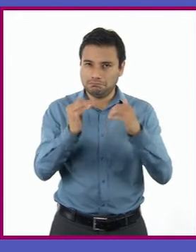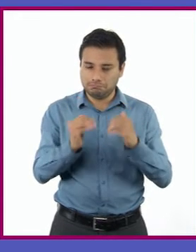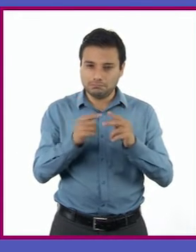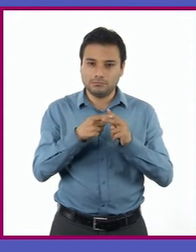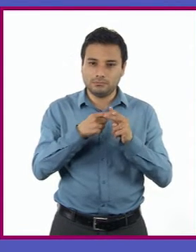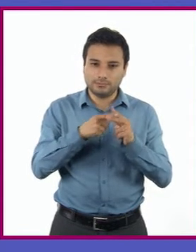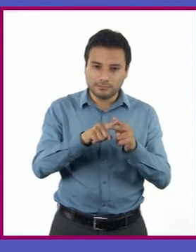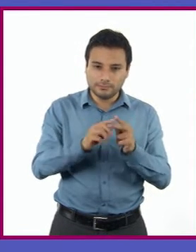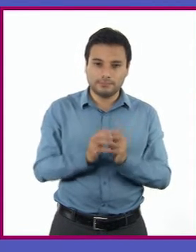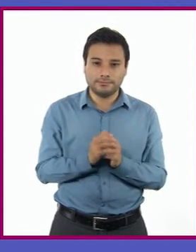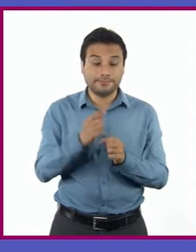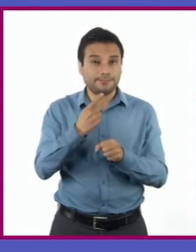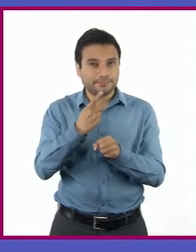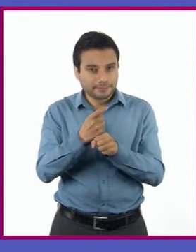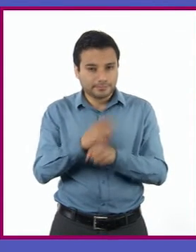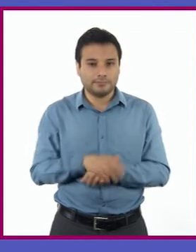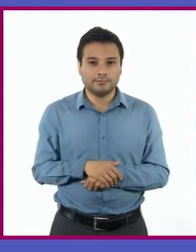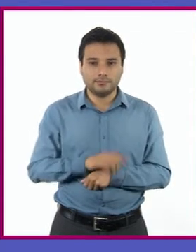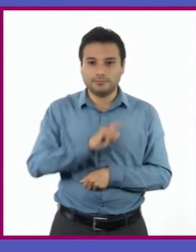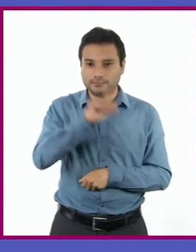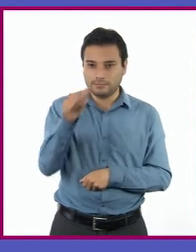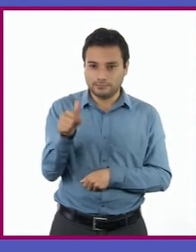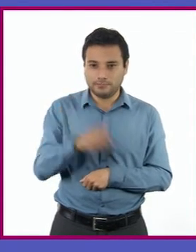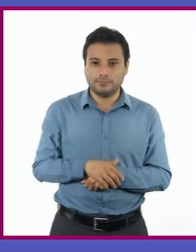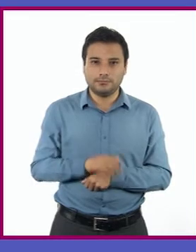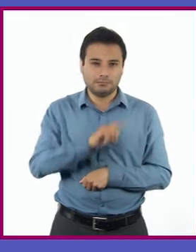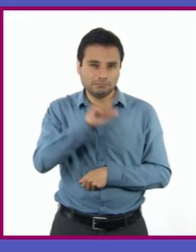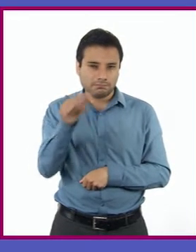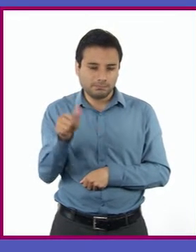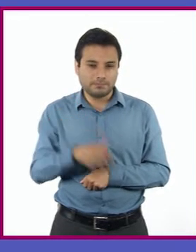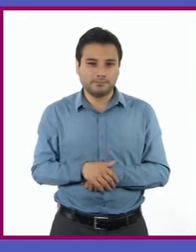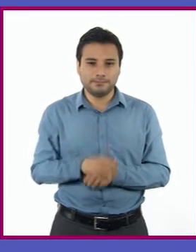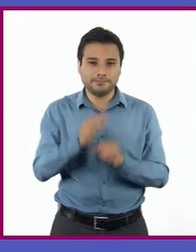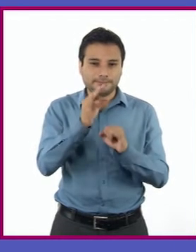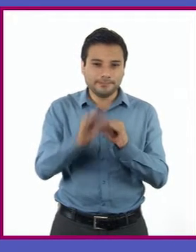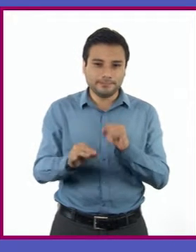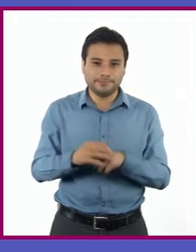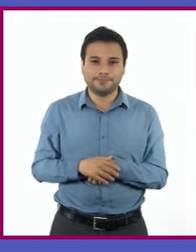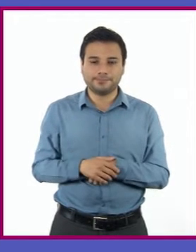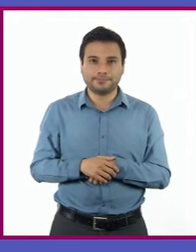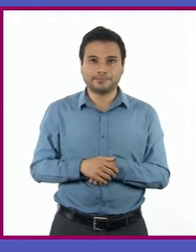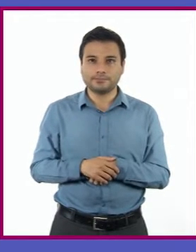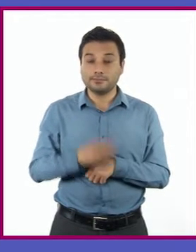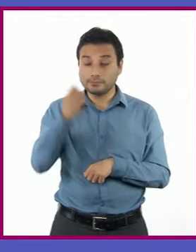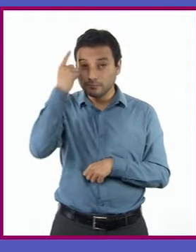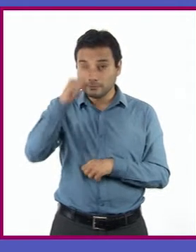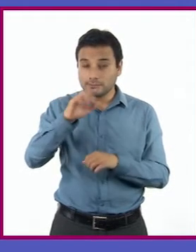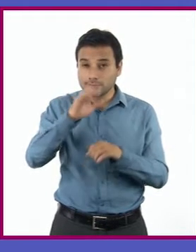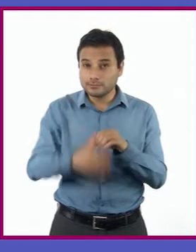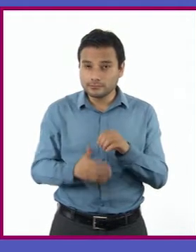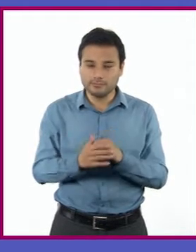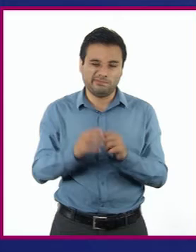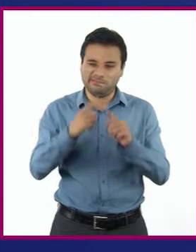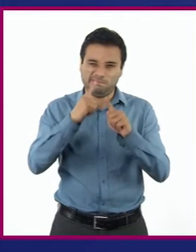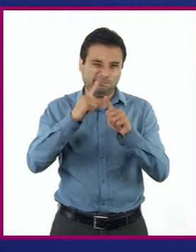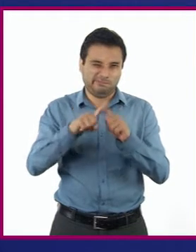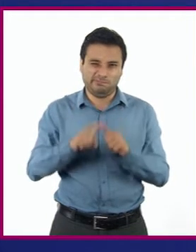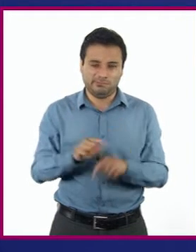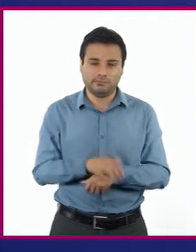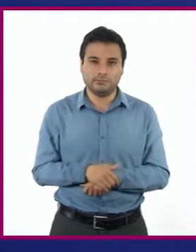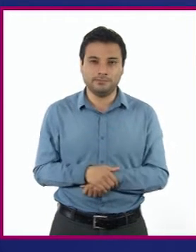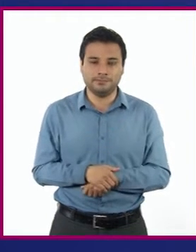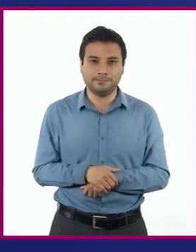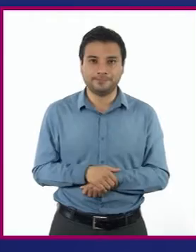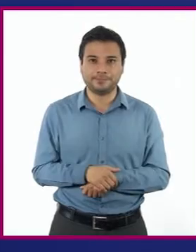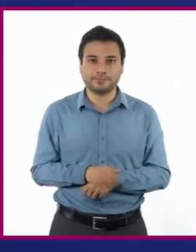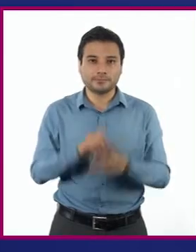al principio, primero, después, luego, por último, finalmente, para terminar, etc. Y